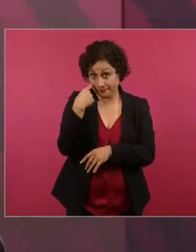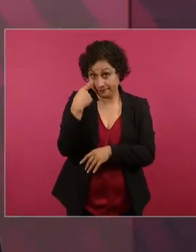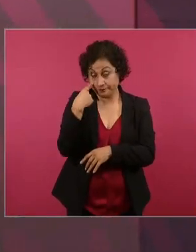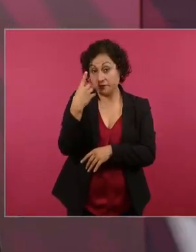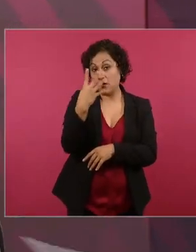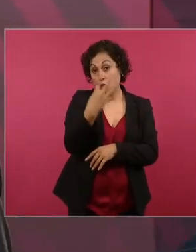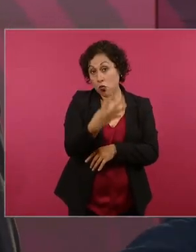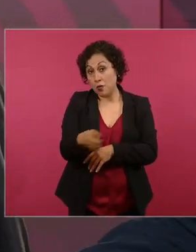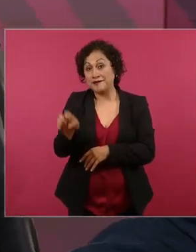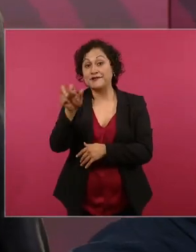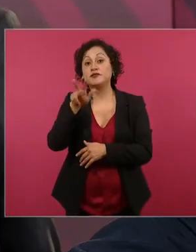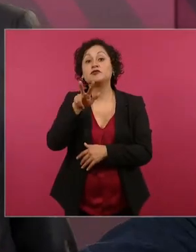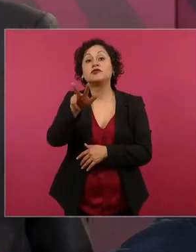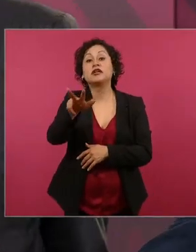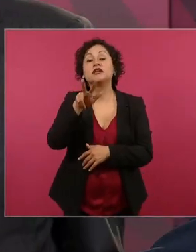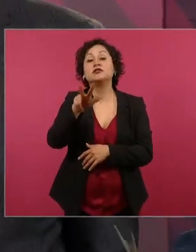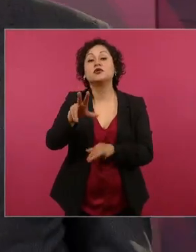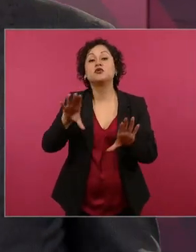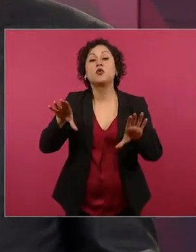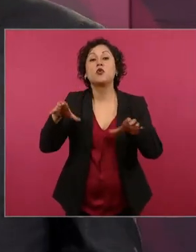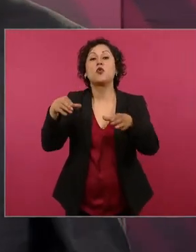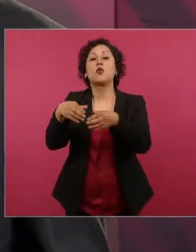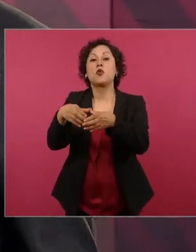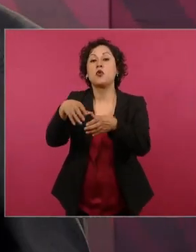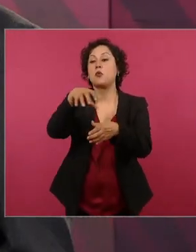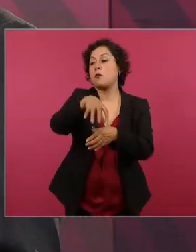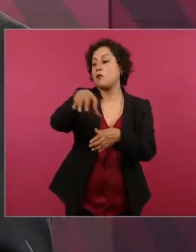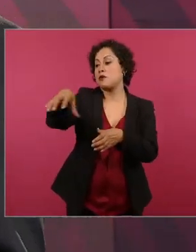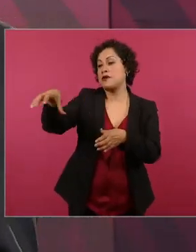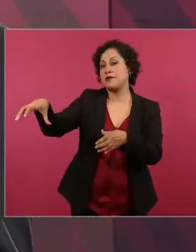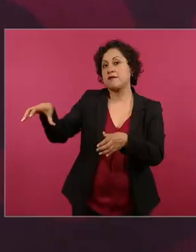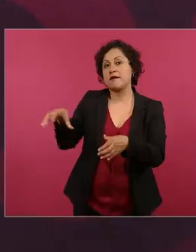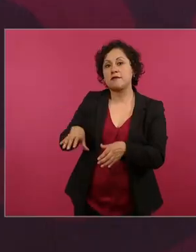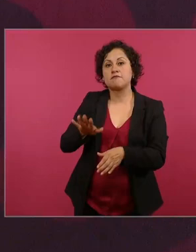418 municipios de usos y costumbres, en la mayoría